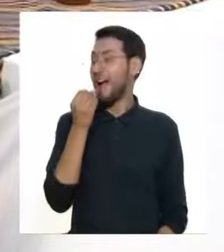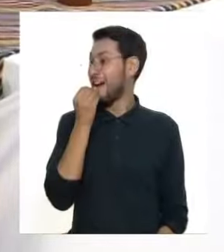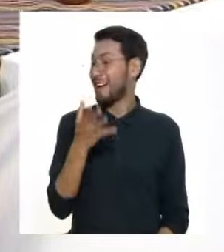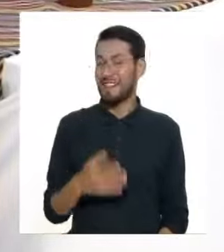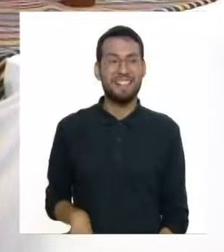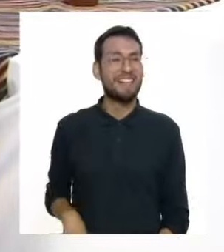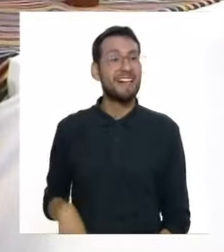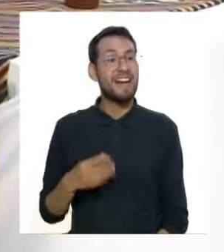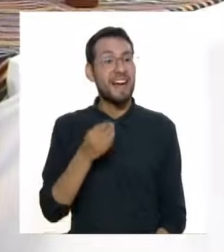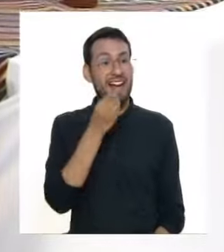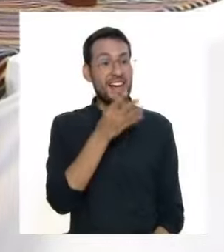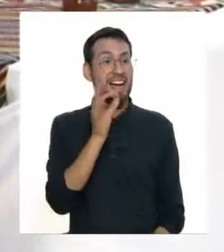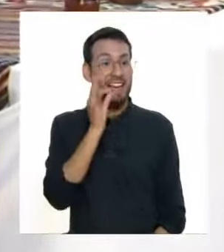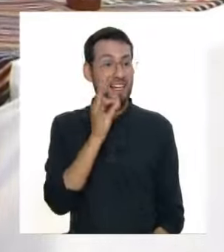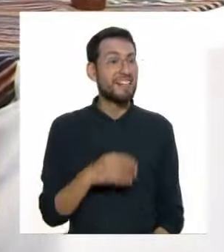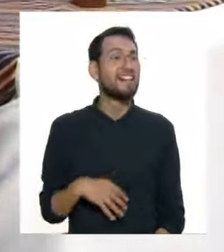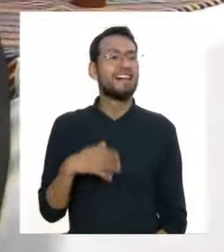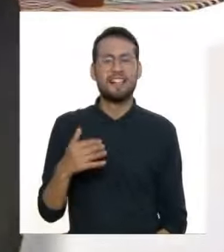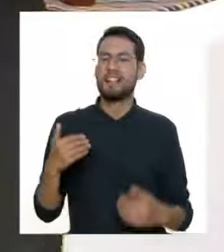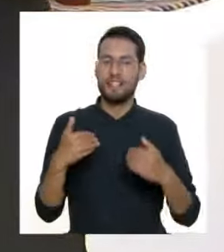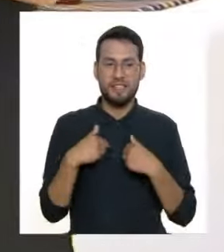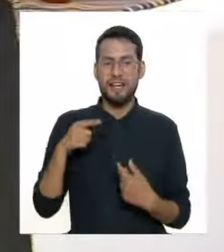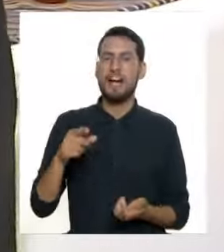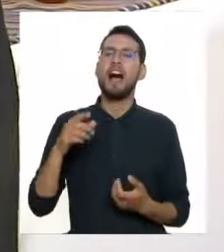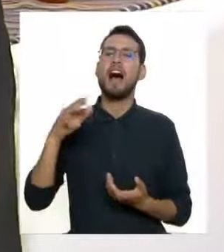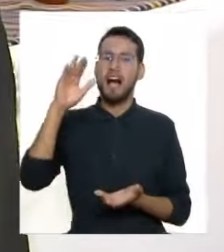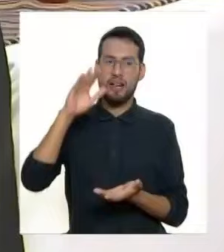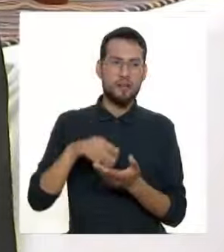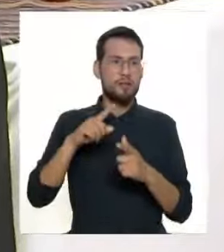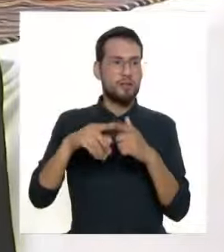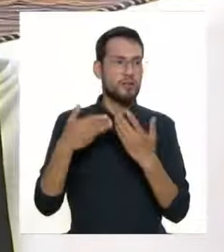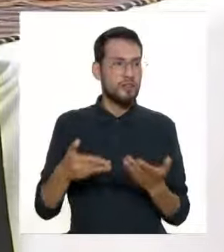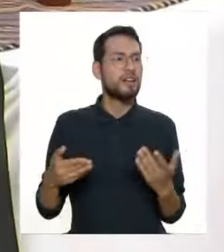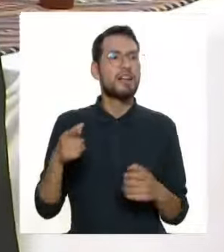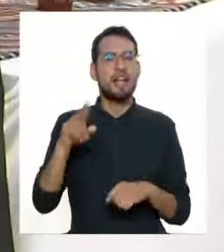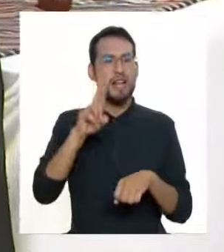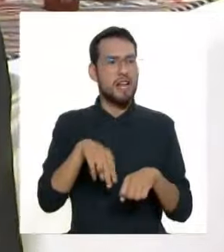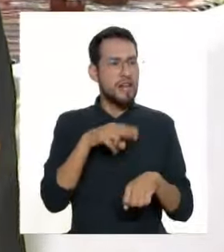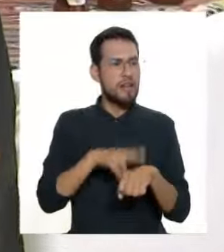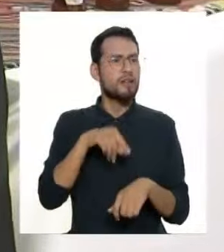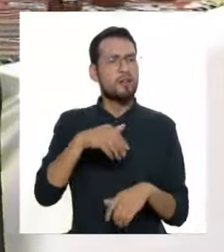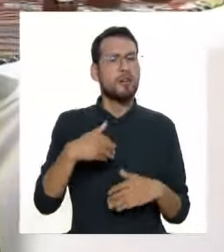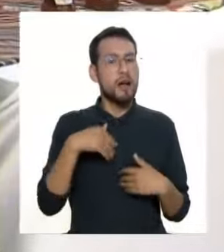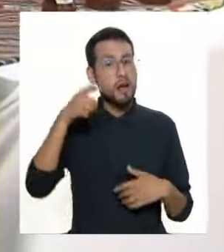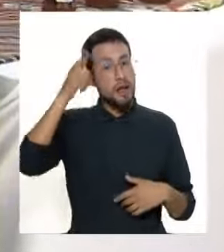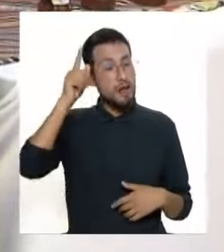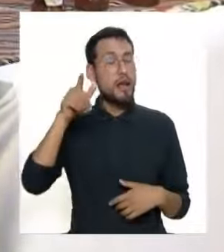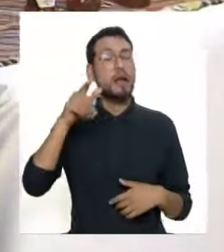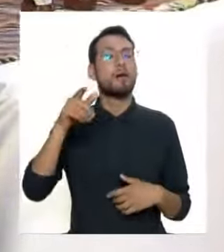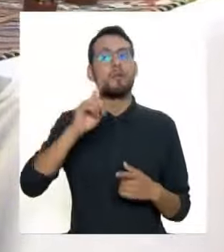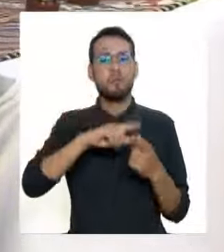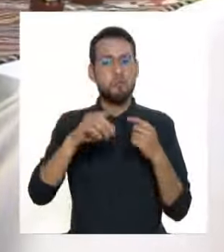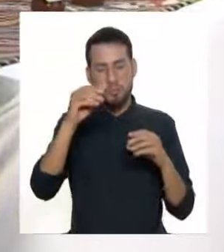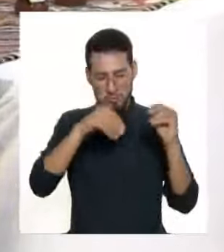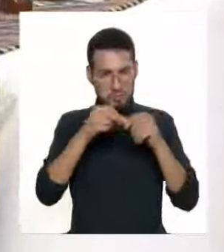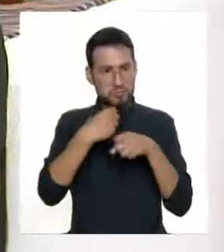Buenísimo. Está muy rico. Todos son bajos en azúcar, todos los productos acá son naturales, solamente leche de vaca y lo que sea el